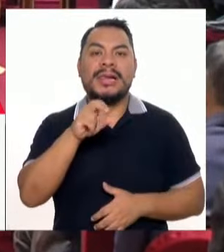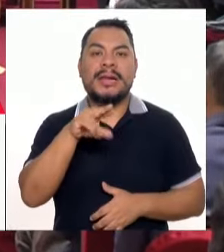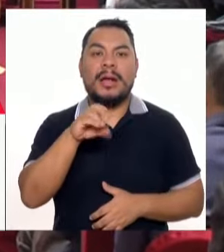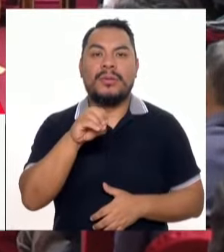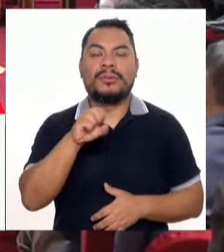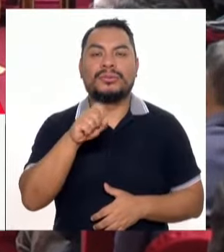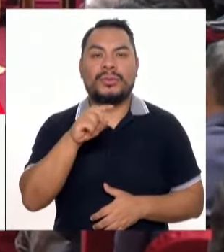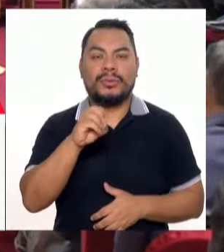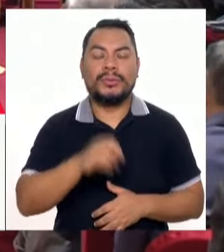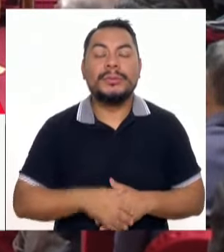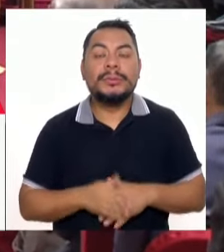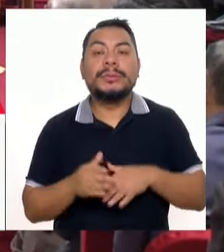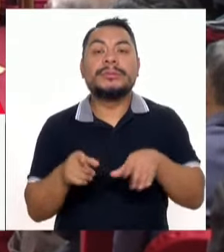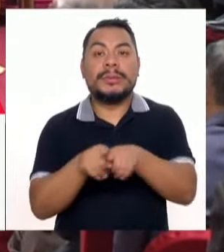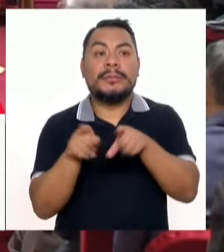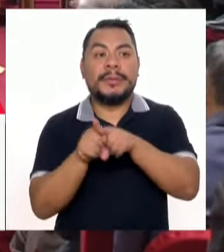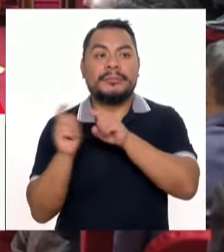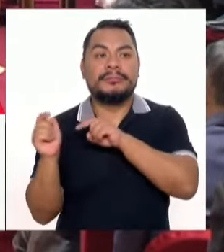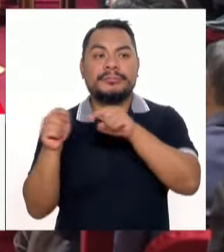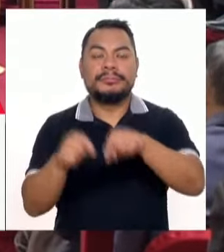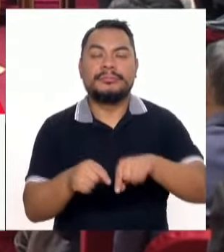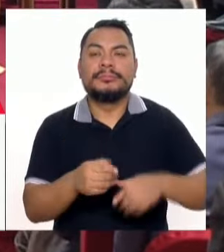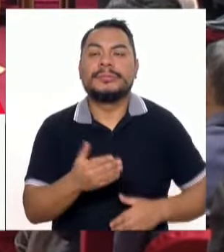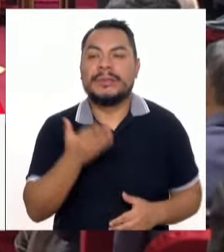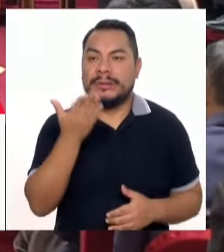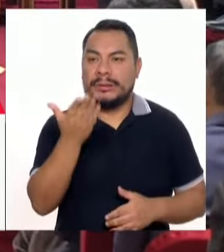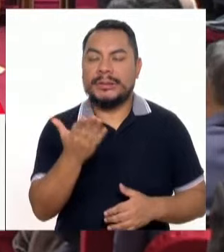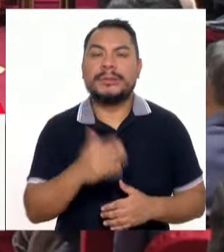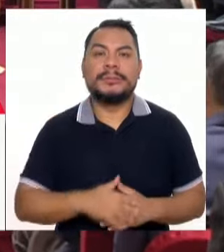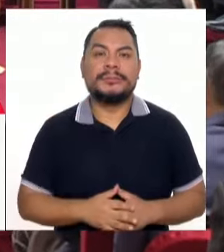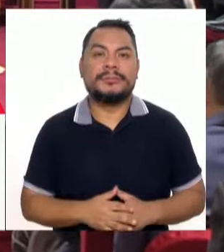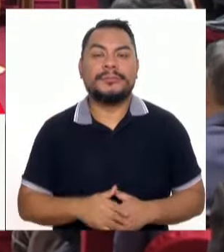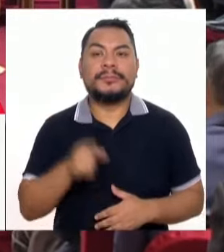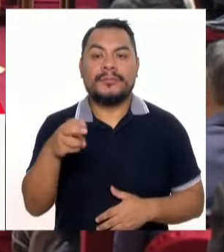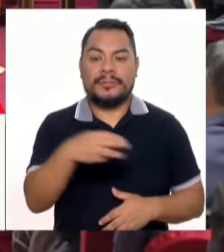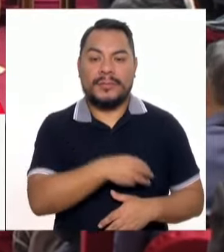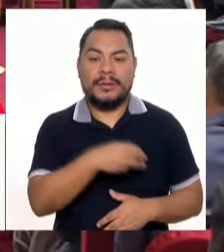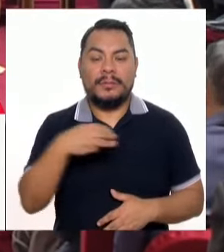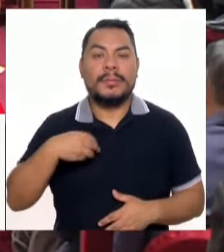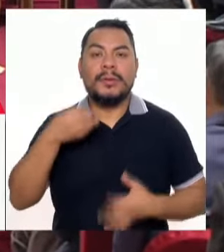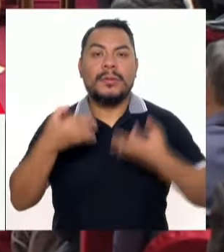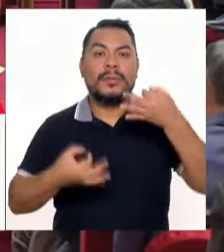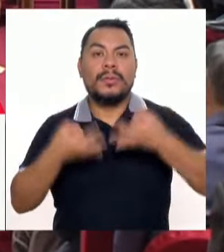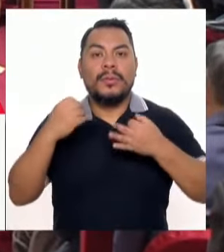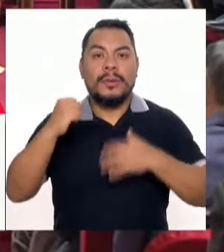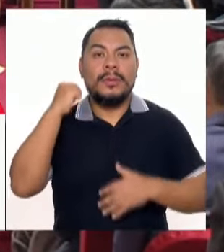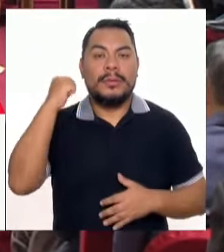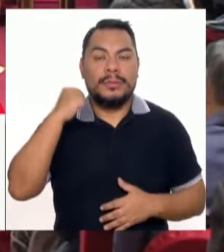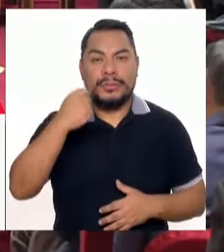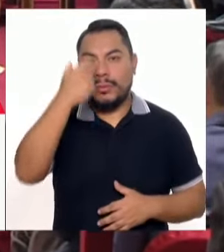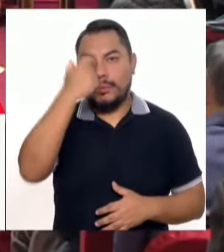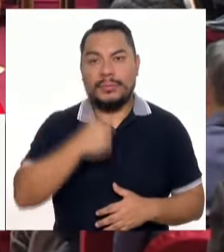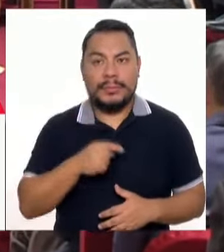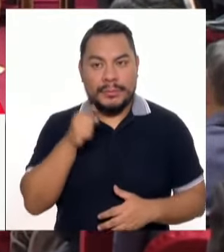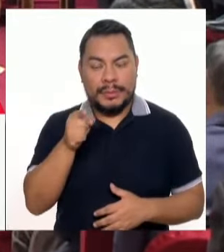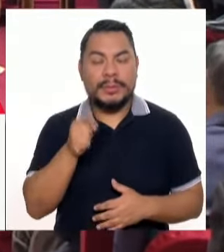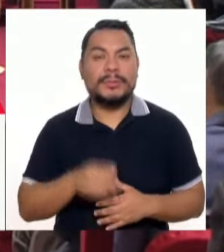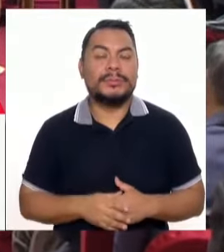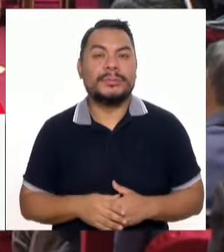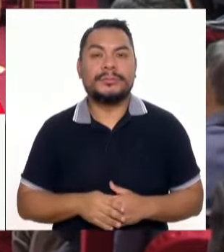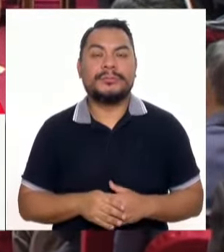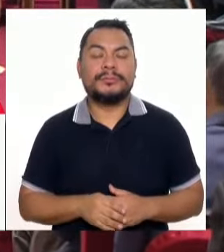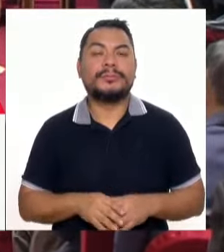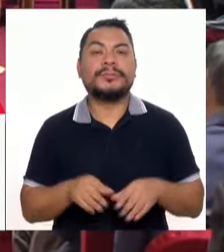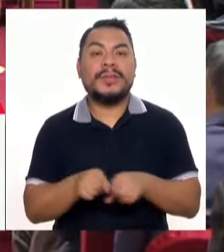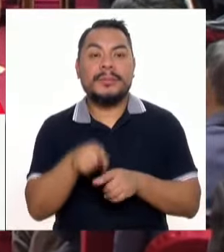Soto. También se encuentran presentes el Ministro de Justicia y Derechos Humanos, Daniel Maurate,